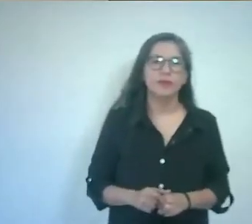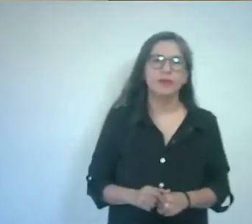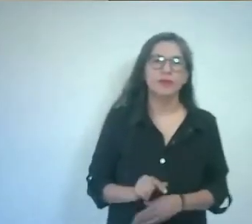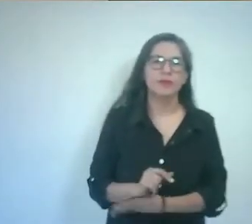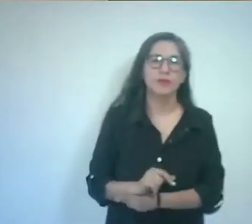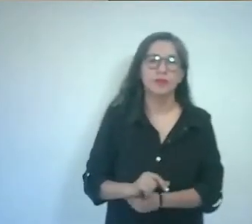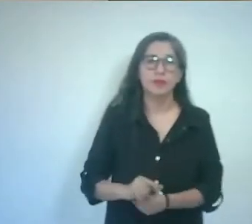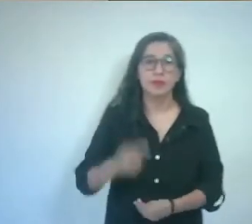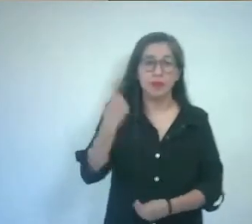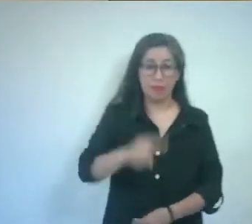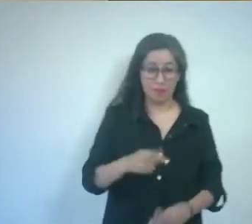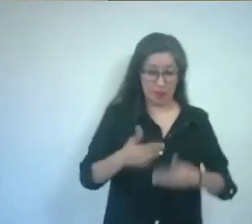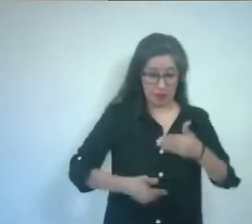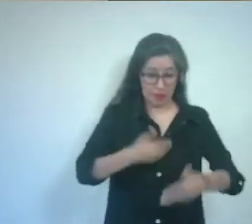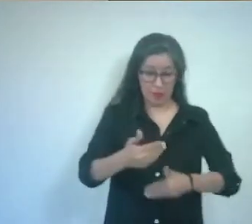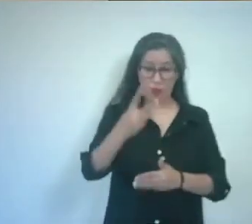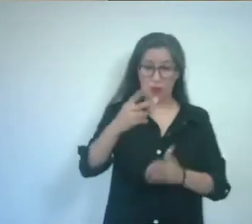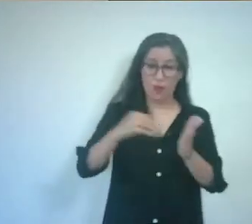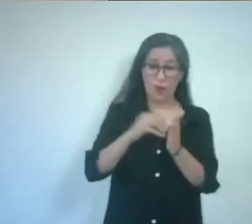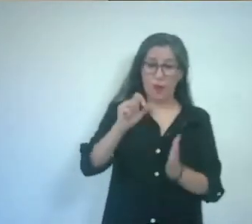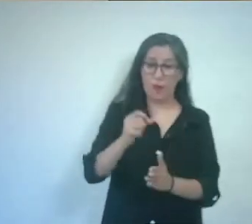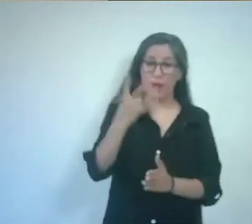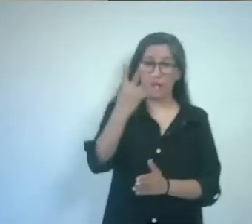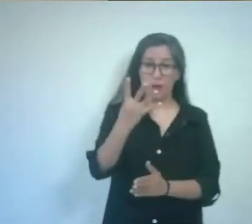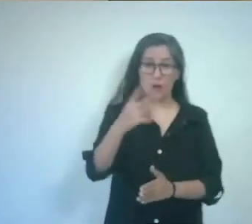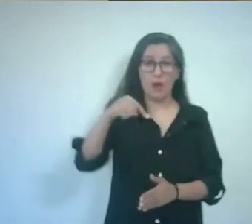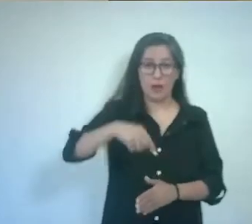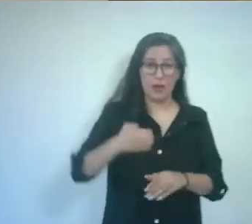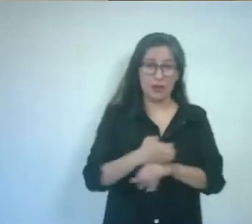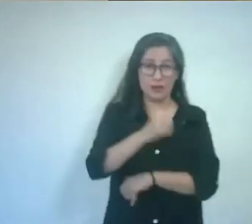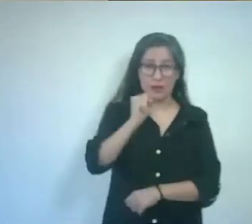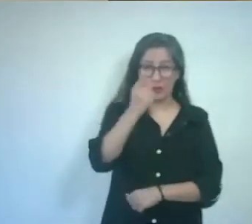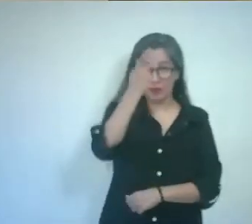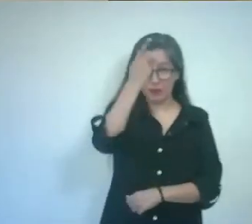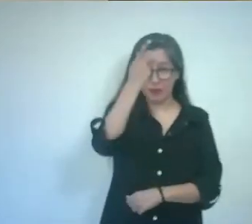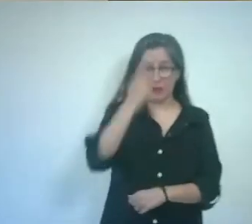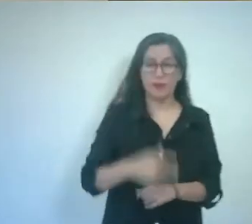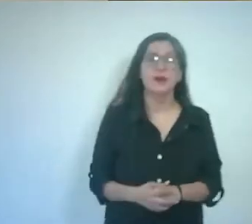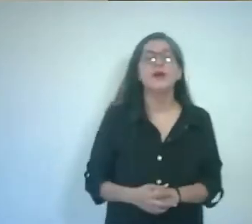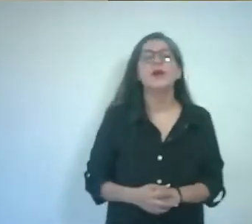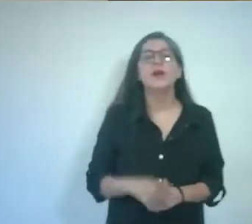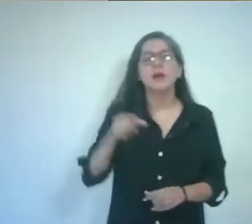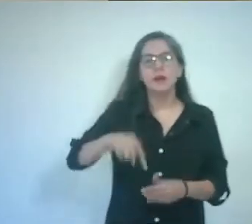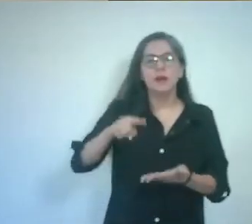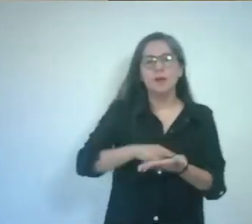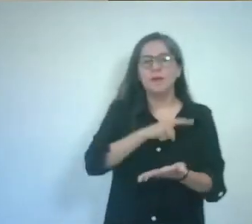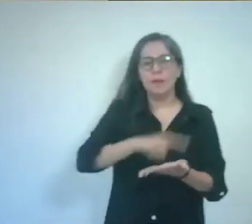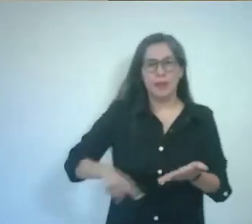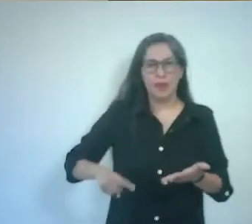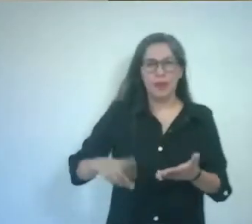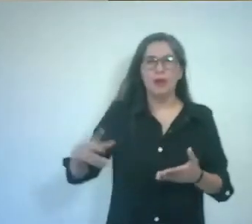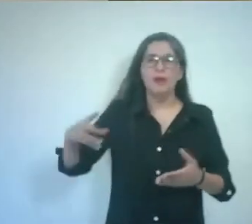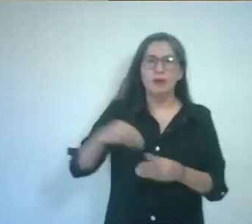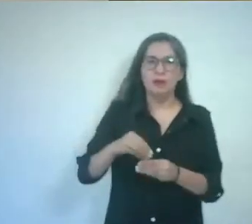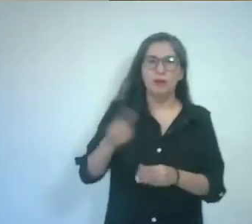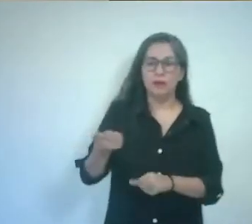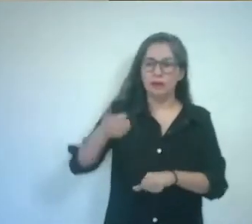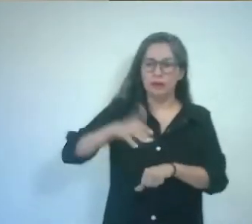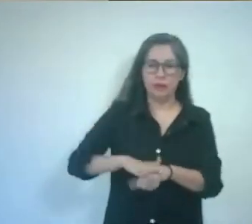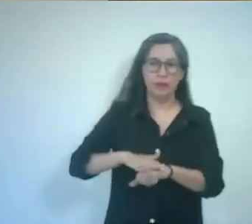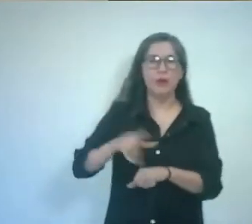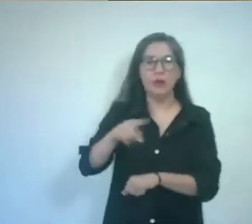proceso electoral 2024 del Estado de San Luis Potosí, en el que se votarán la integración de los ayuntamientos